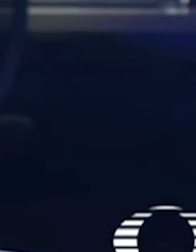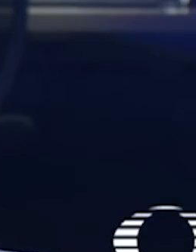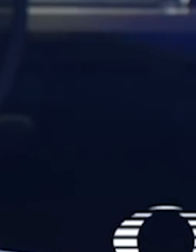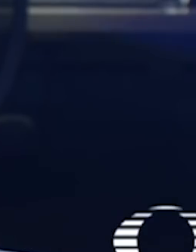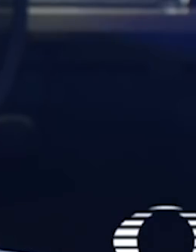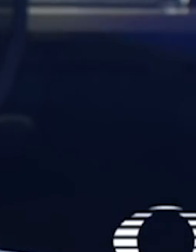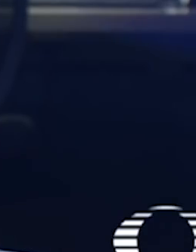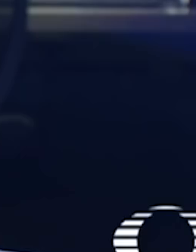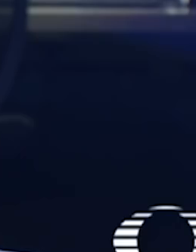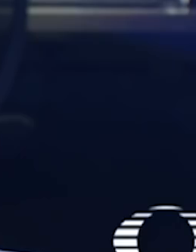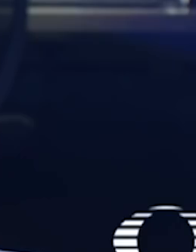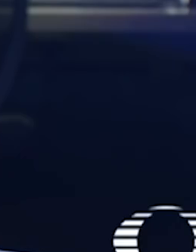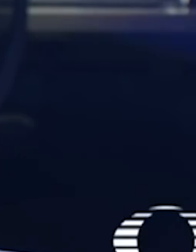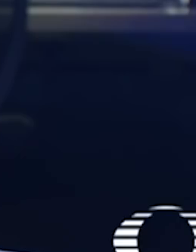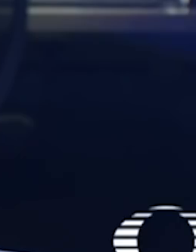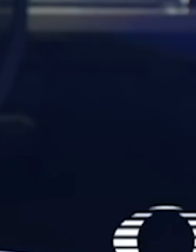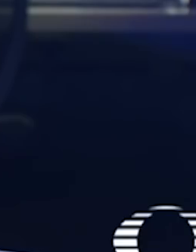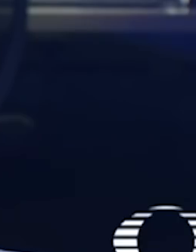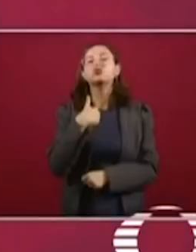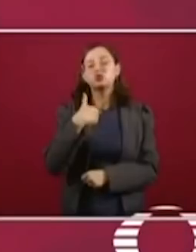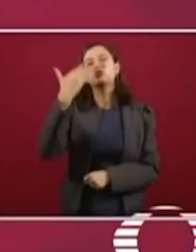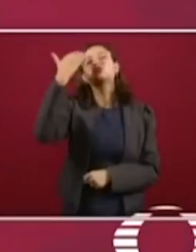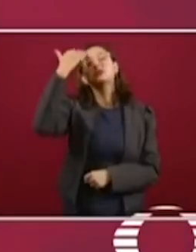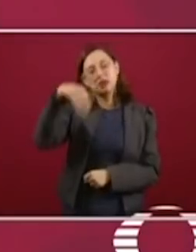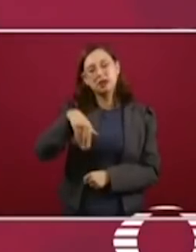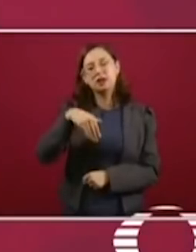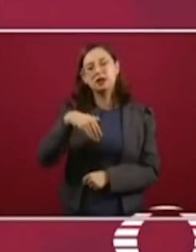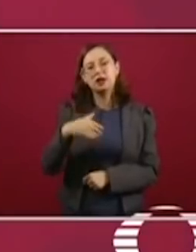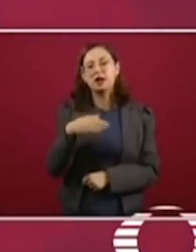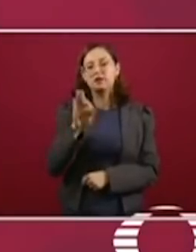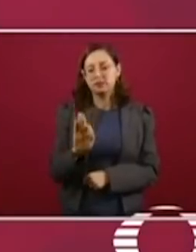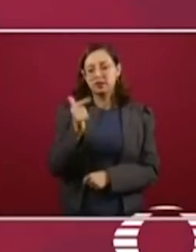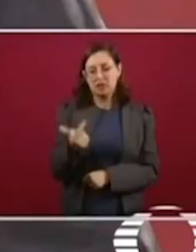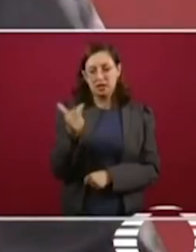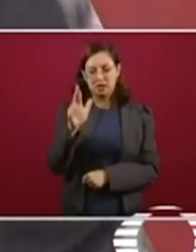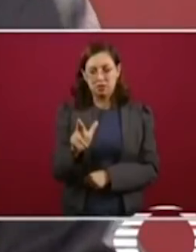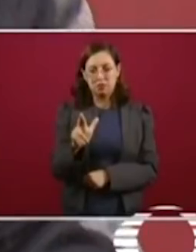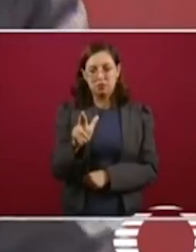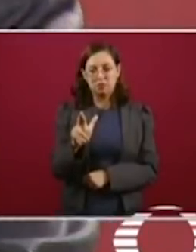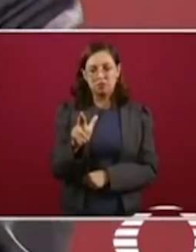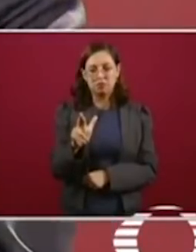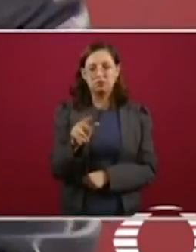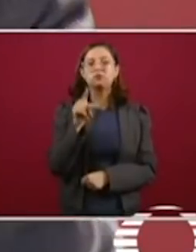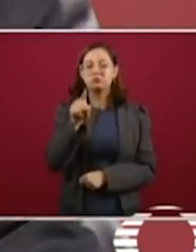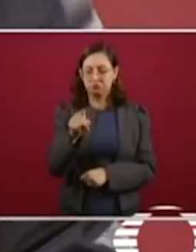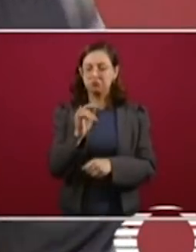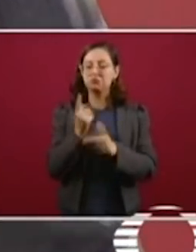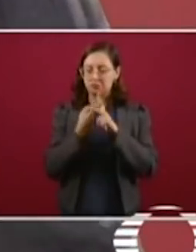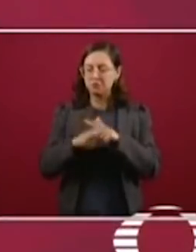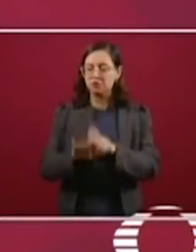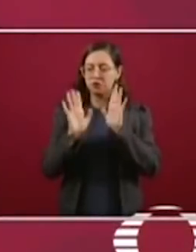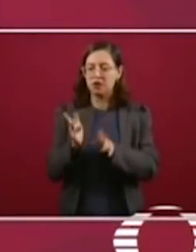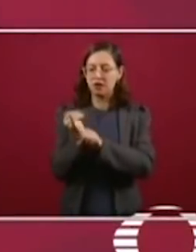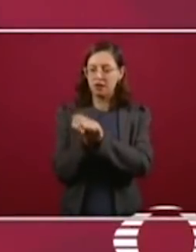mañana a referirse a lo ocurrido en Nuevo Laredo. La Fiscalía está haciendo una investigación